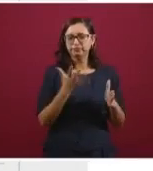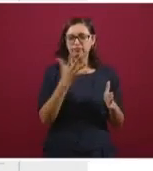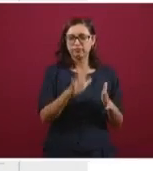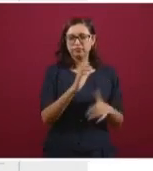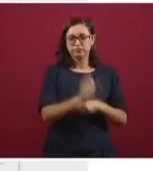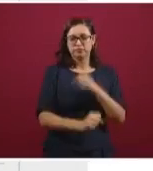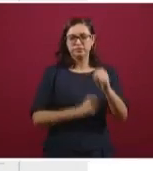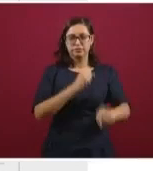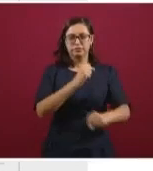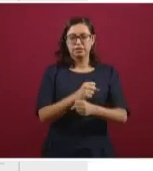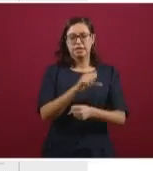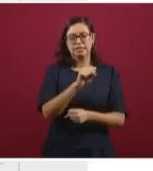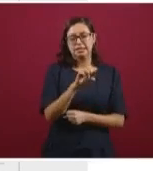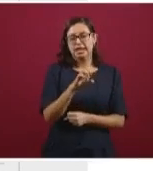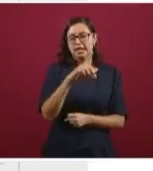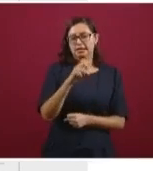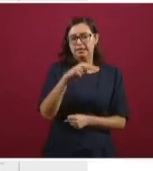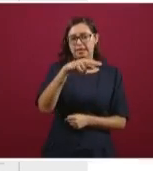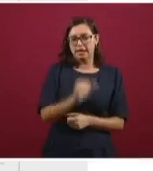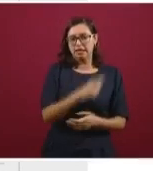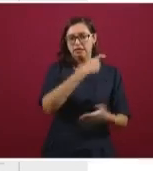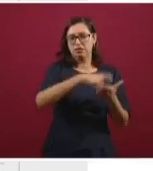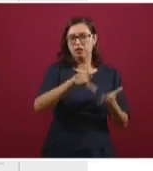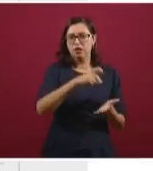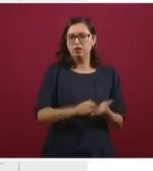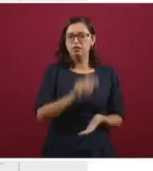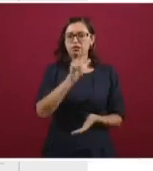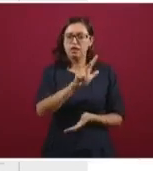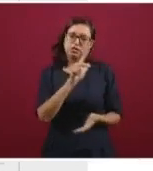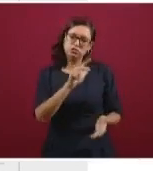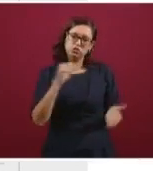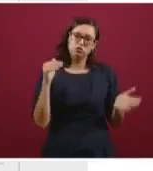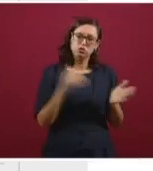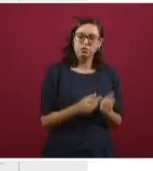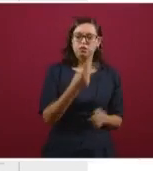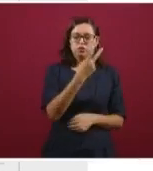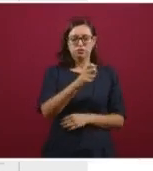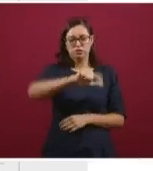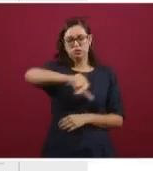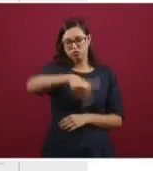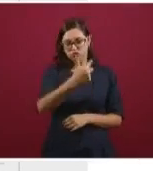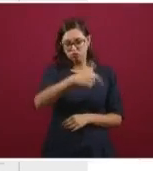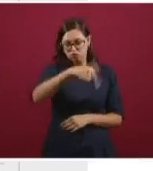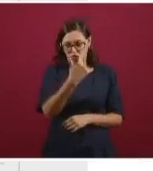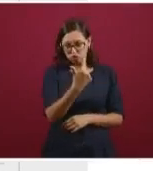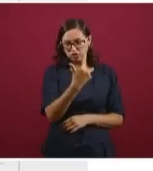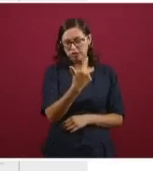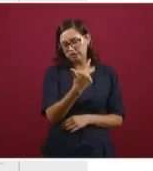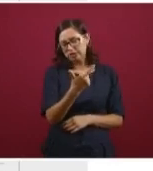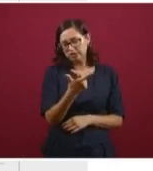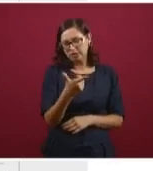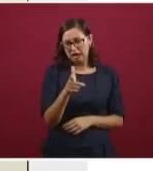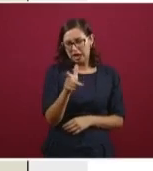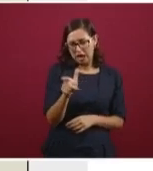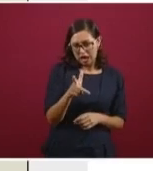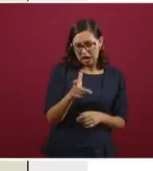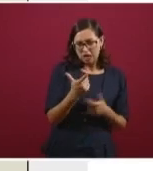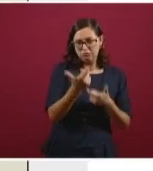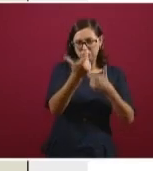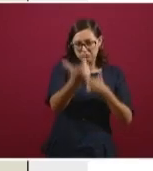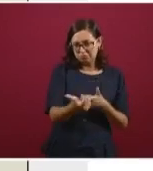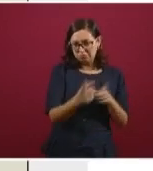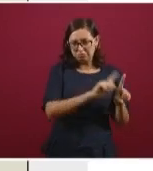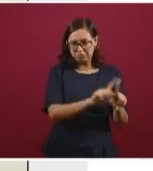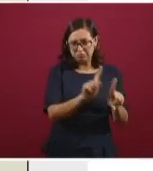Fuerzas Armadas hemos adquirido 18.212 armas en total,